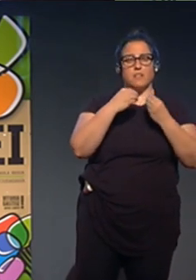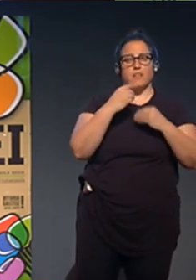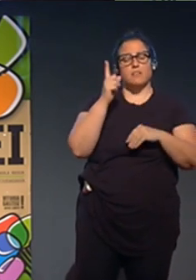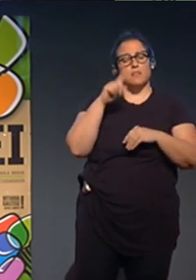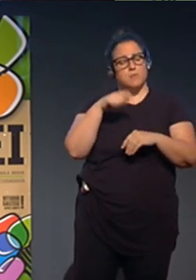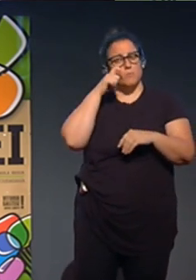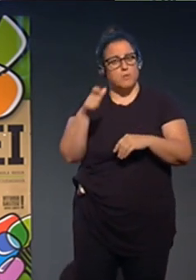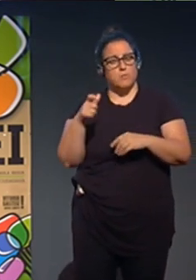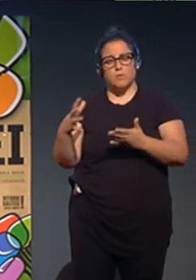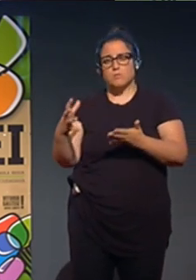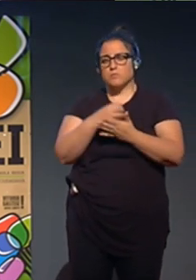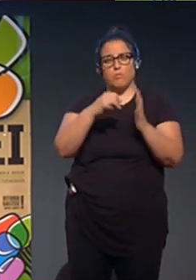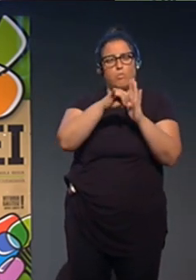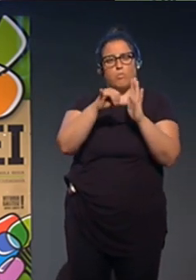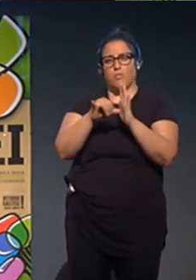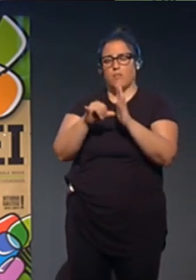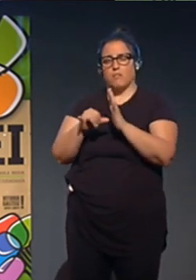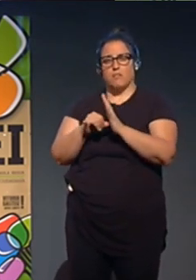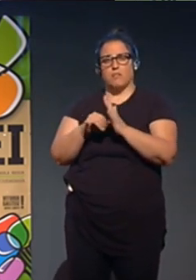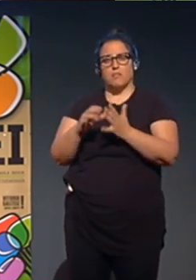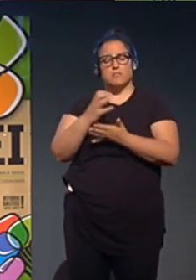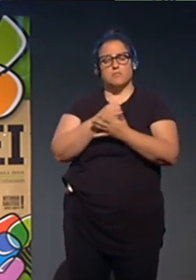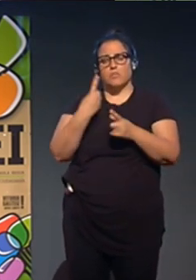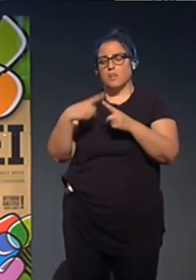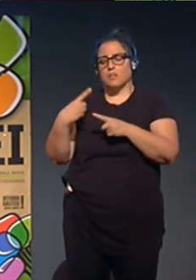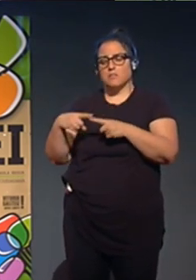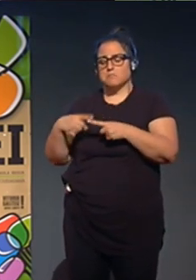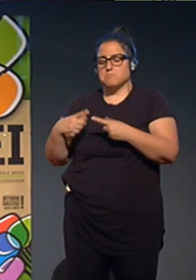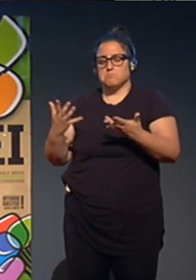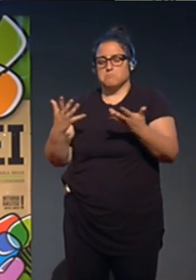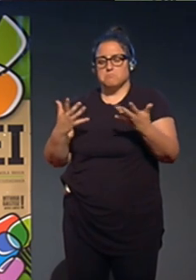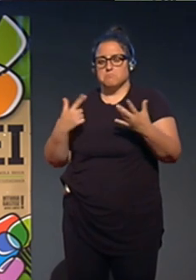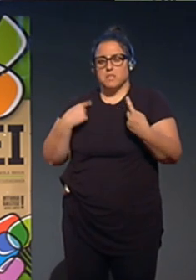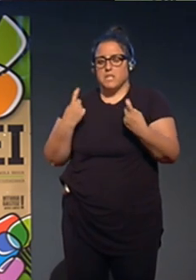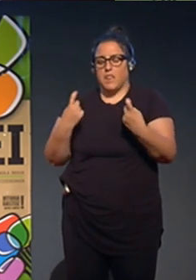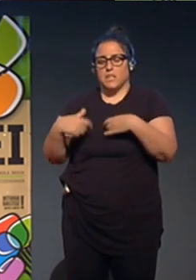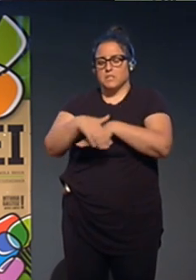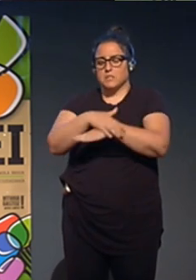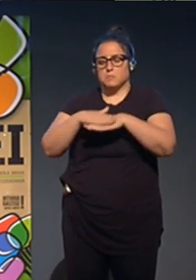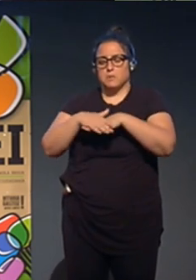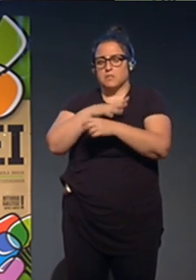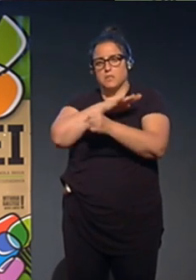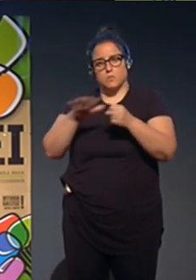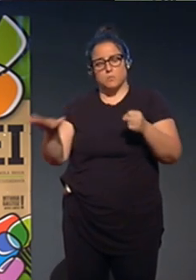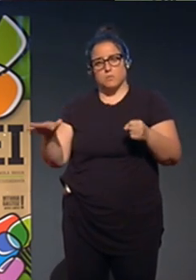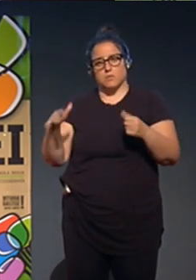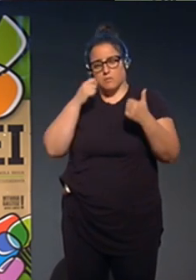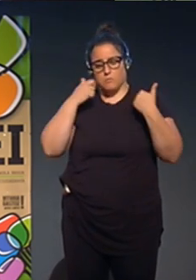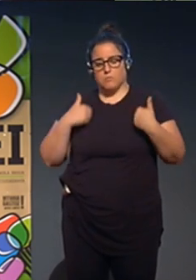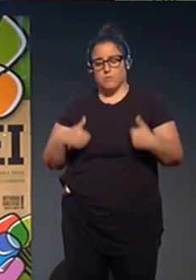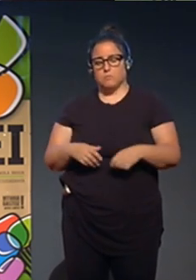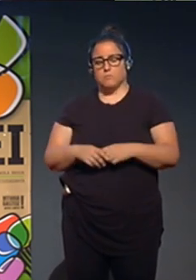de pueblo en todo aquello en lo que sean necesidades básicas del ser